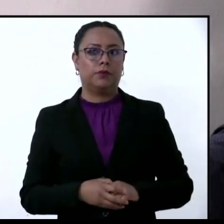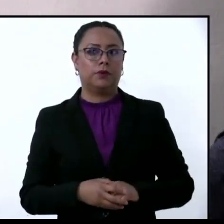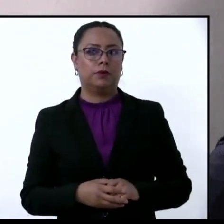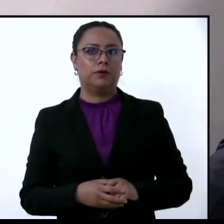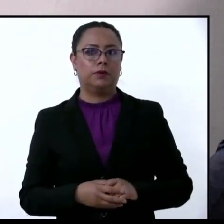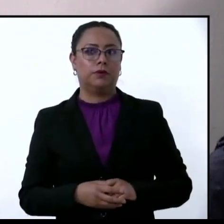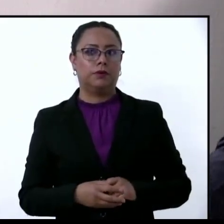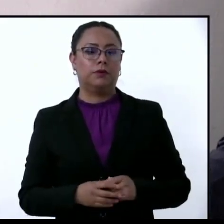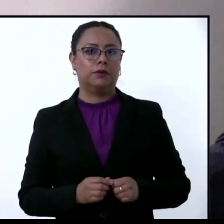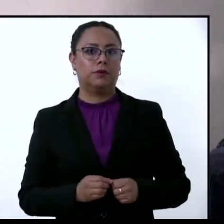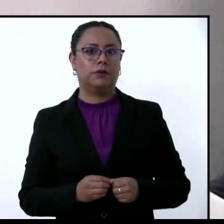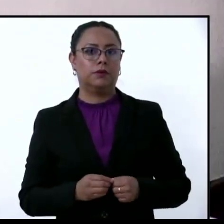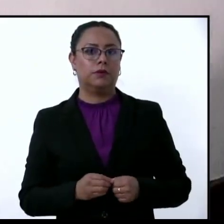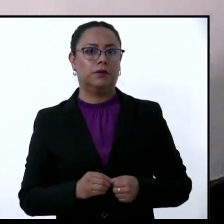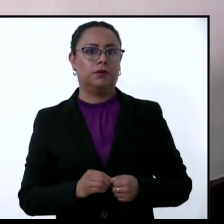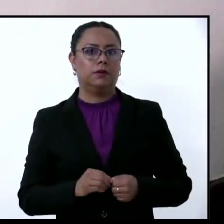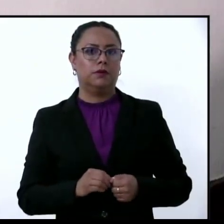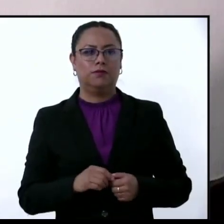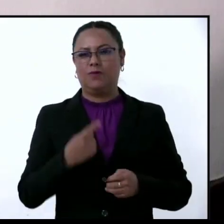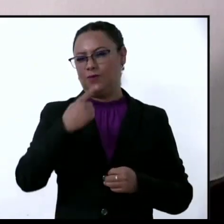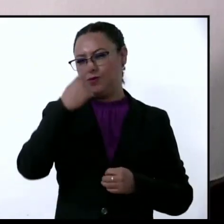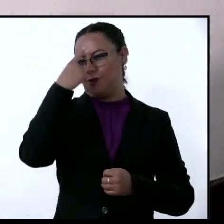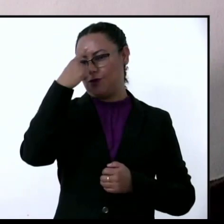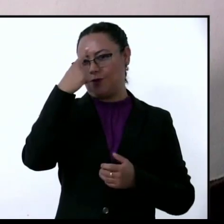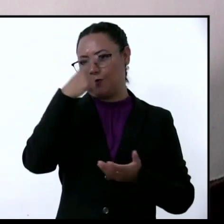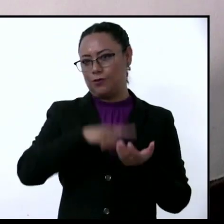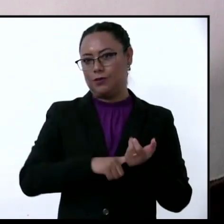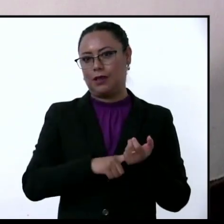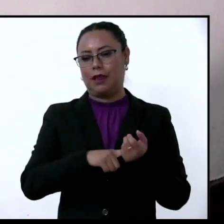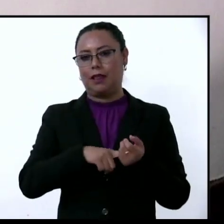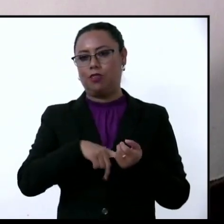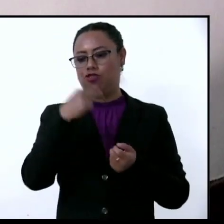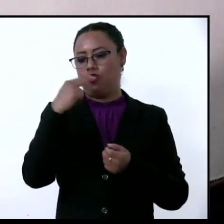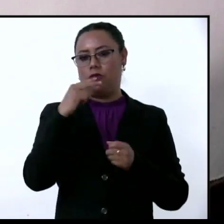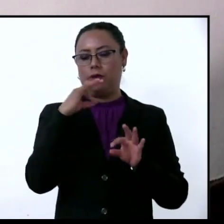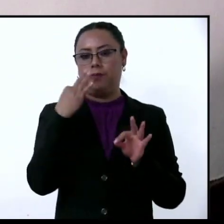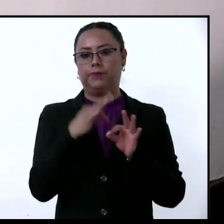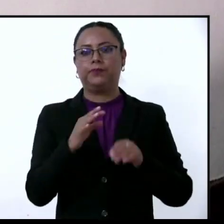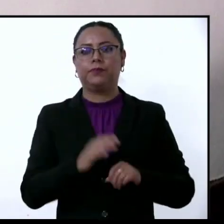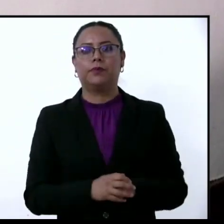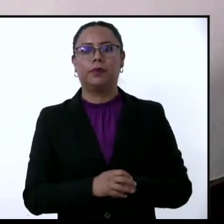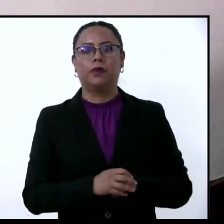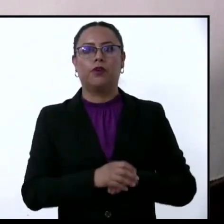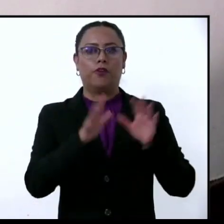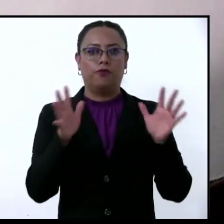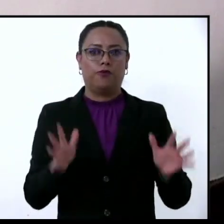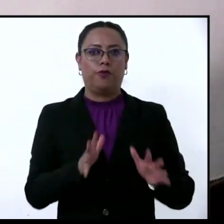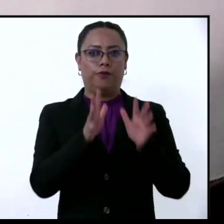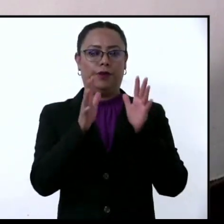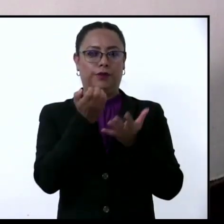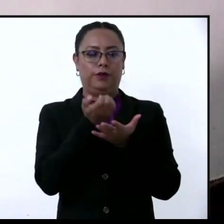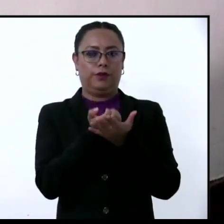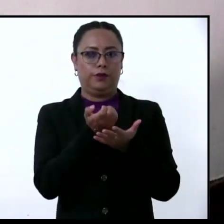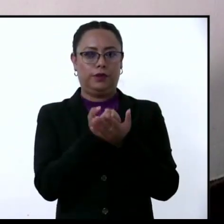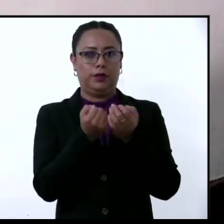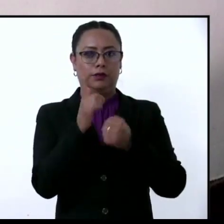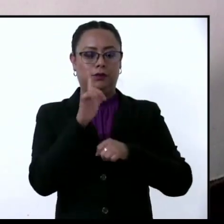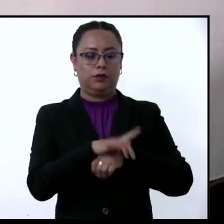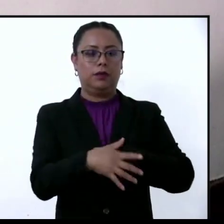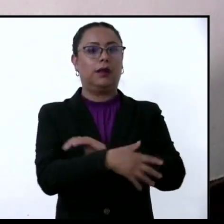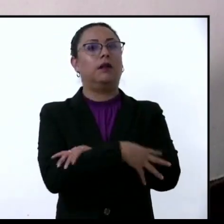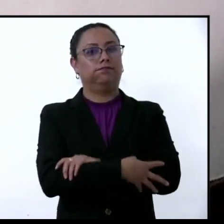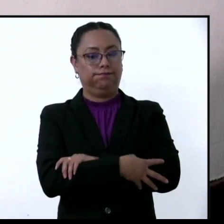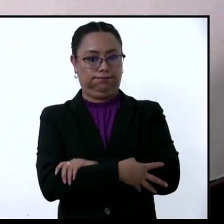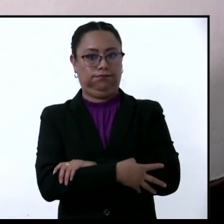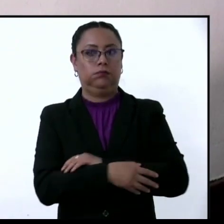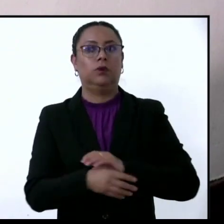el nombre correcto, ¿cuál sí es? Fomento de la economía social y solidaria, si estoy en lo cierto,